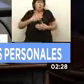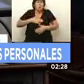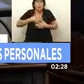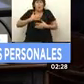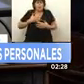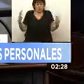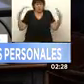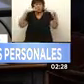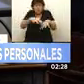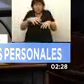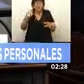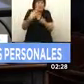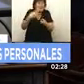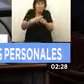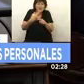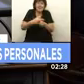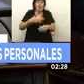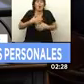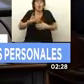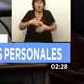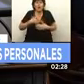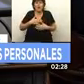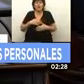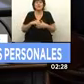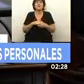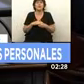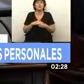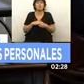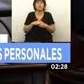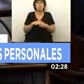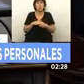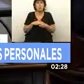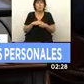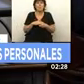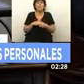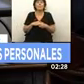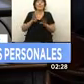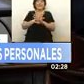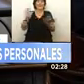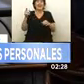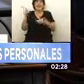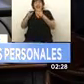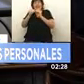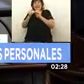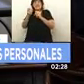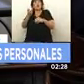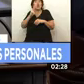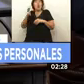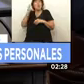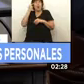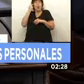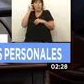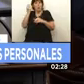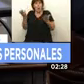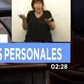más vista otra vez desde aquella oportunidad habíamos salido de la crisis del 2009 porque no nos